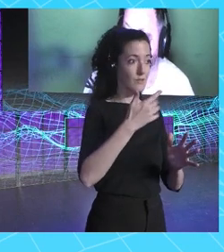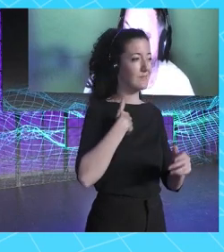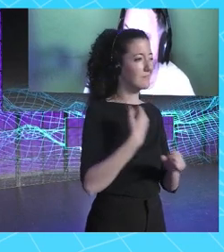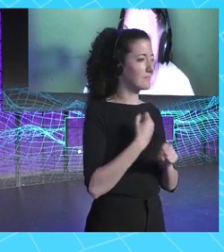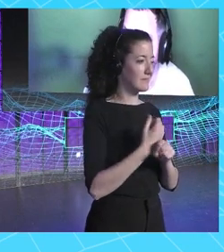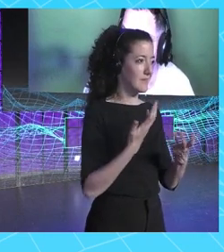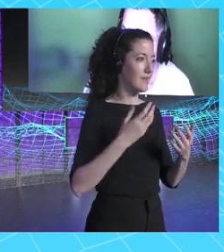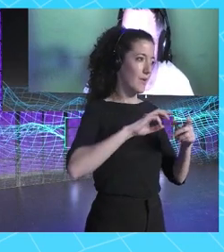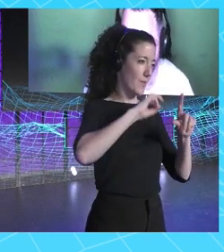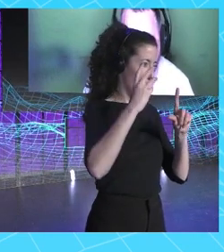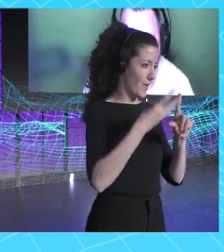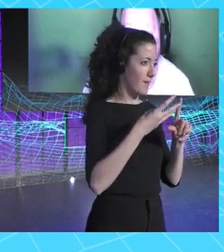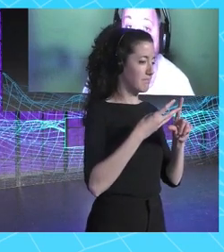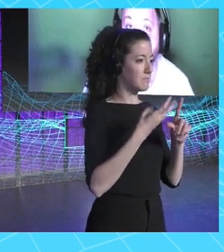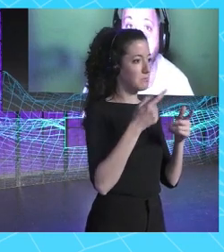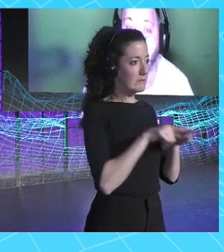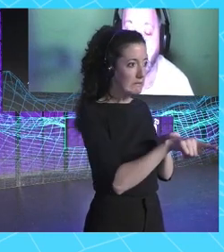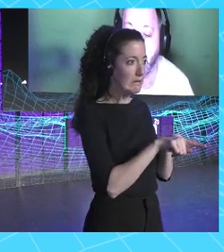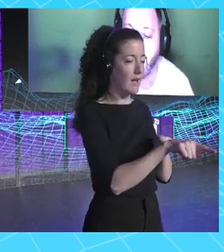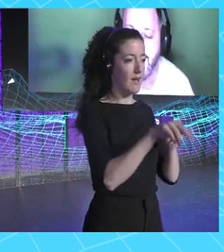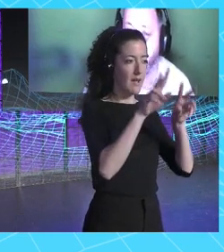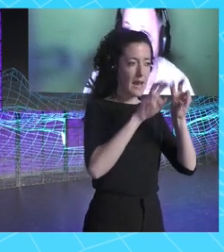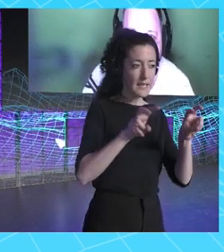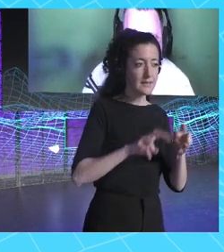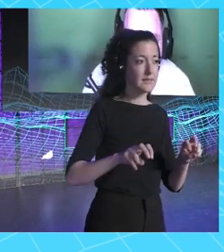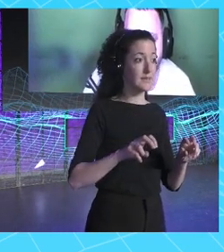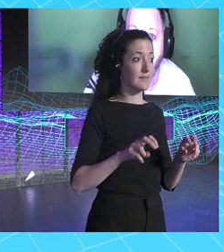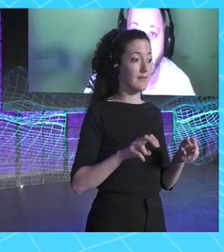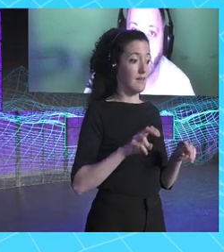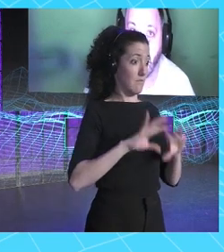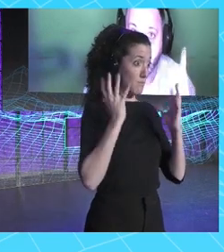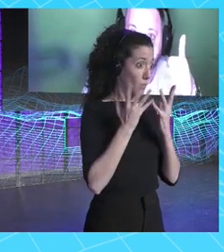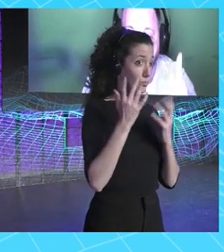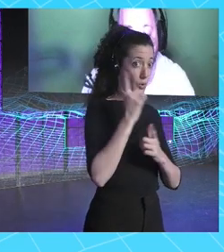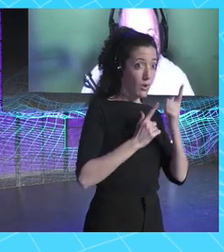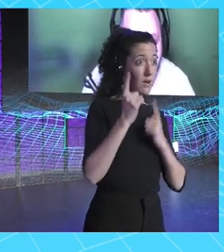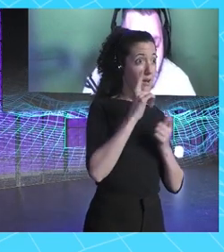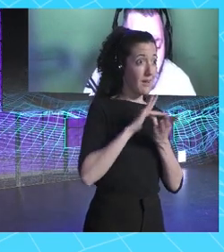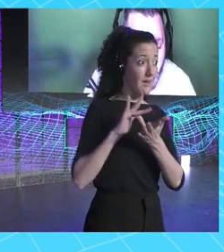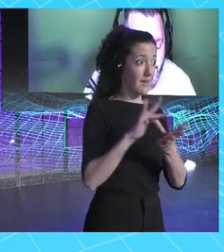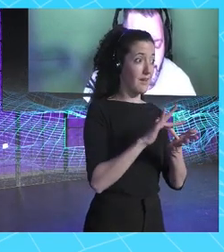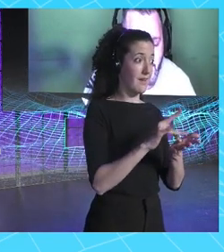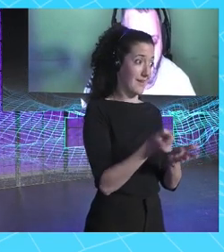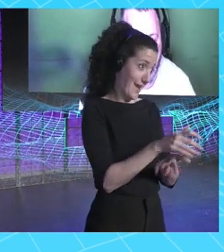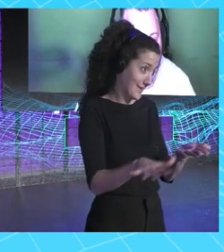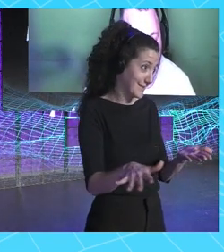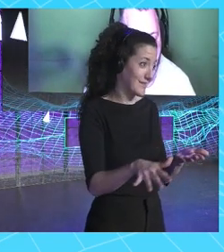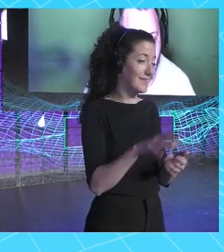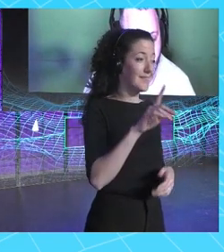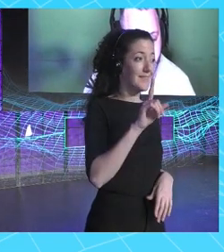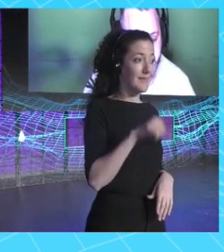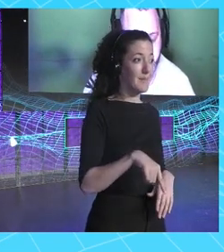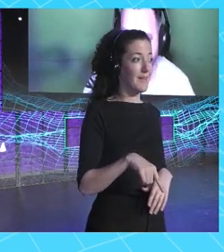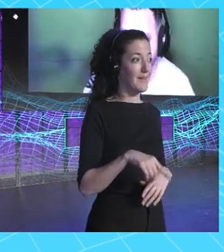hacíamos crítica y análisis de videojuegos me permitió viajar por todo el mundo gratis y me permitió además